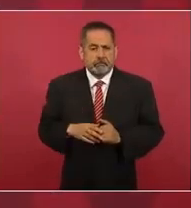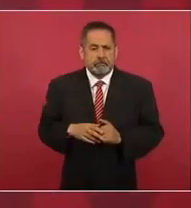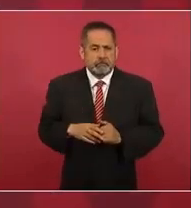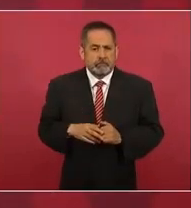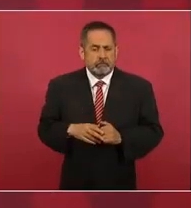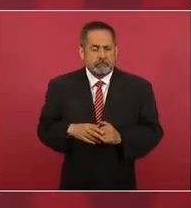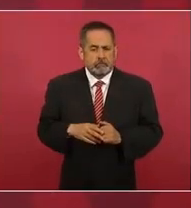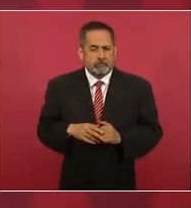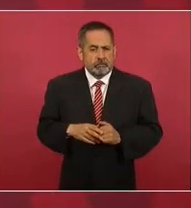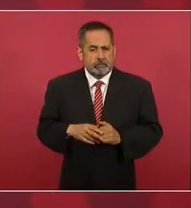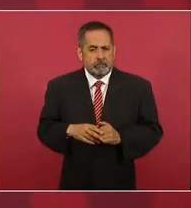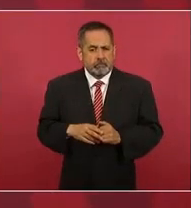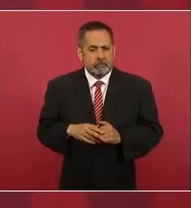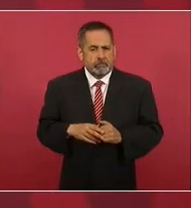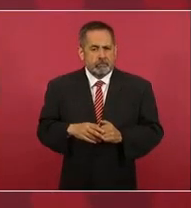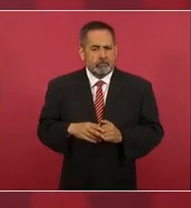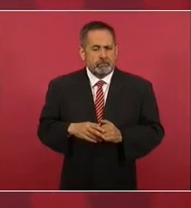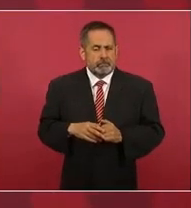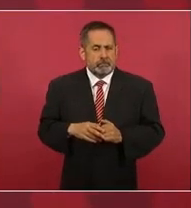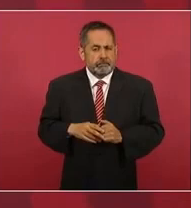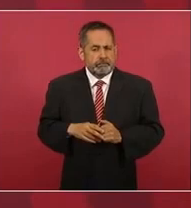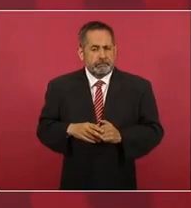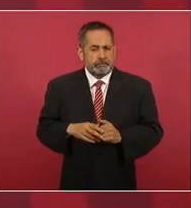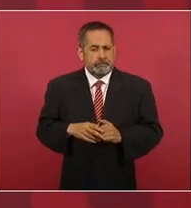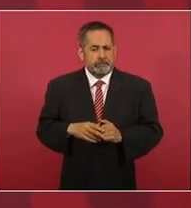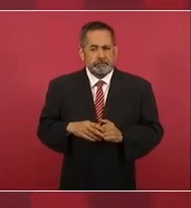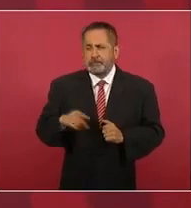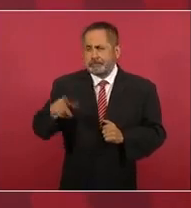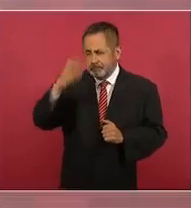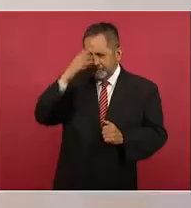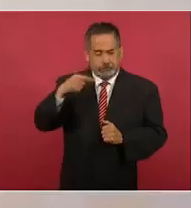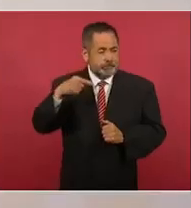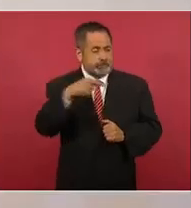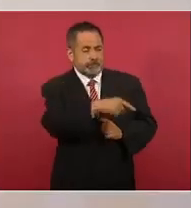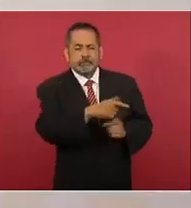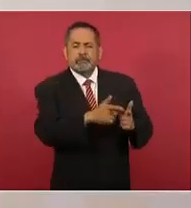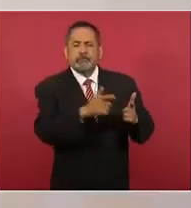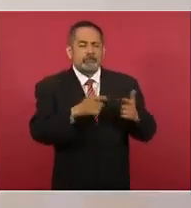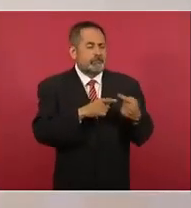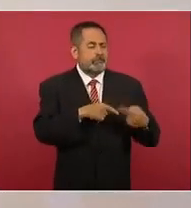con la inconformidad de los conservadores,